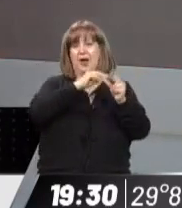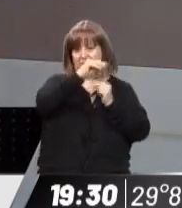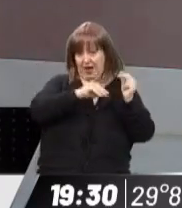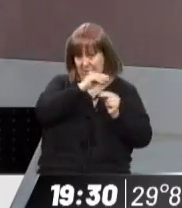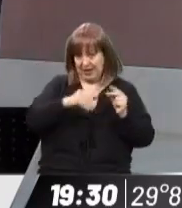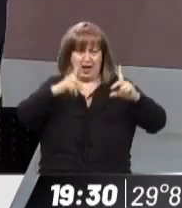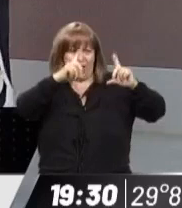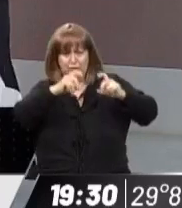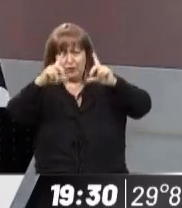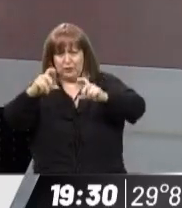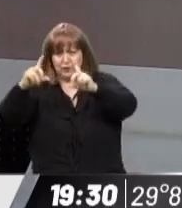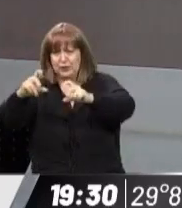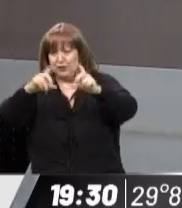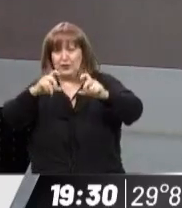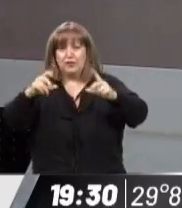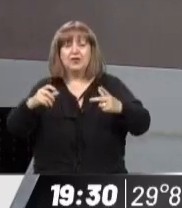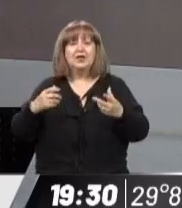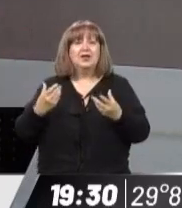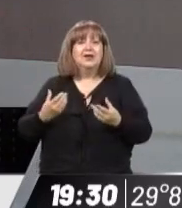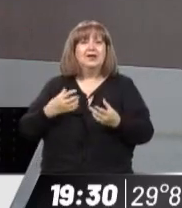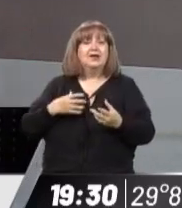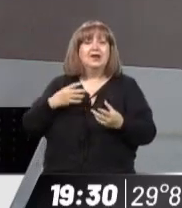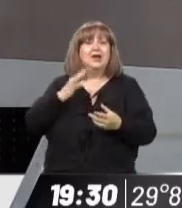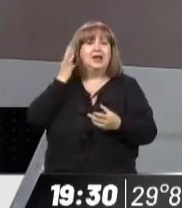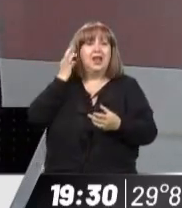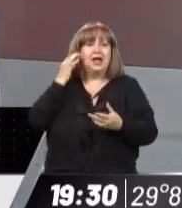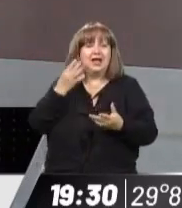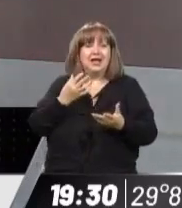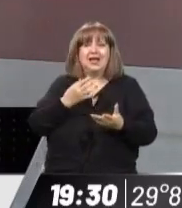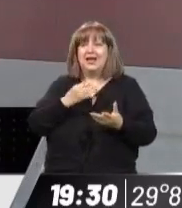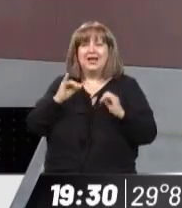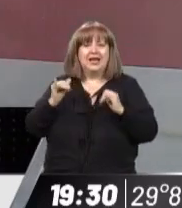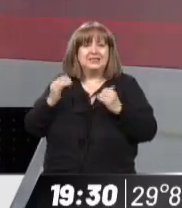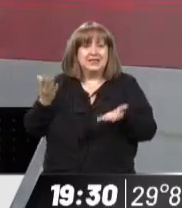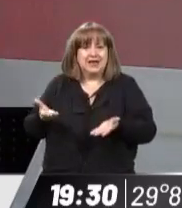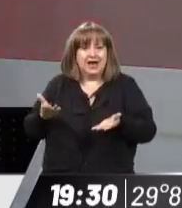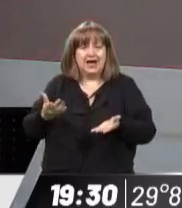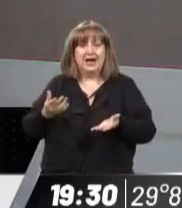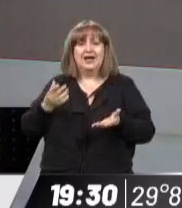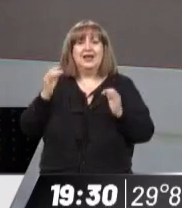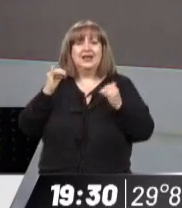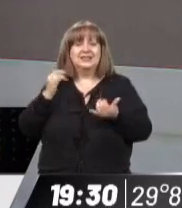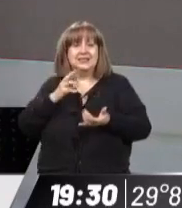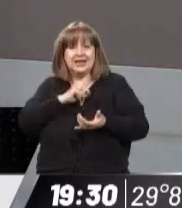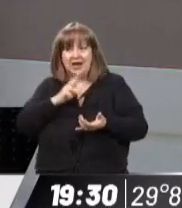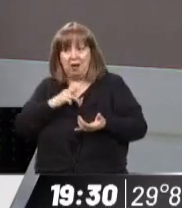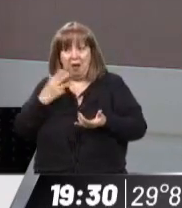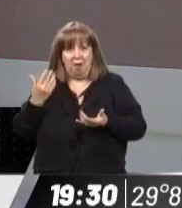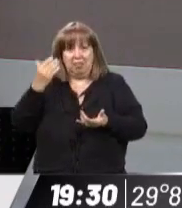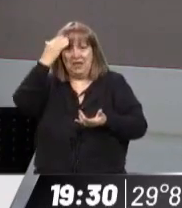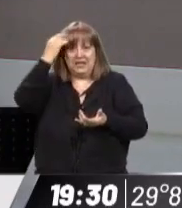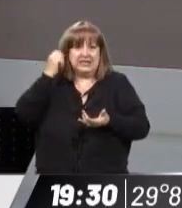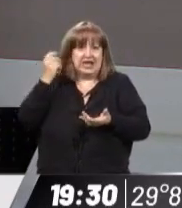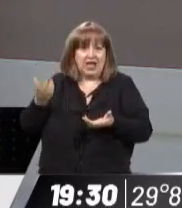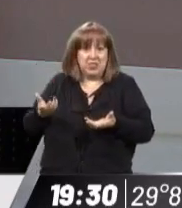No, Antonella junto con los hijos. Pero en tercer lugar. Bueno, ¿cuántas chicas de 15 tienen a las palmeras y super fiesta y todo? ¿Y quién puso